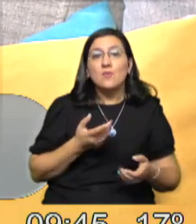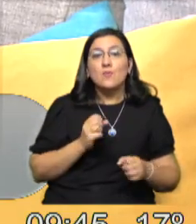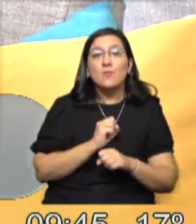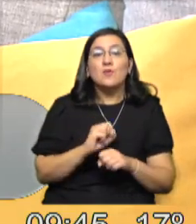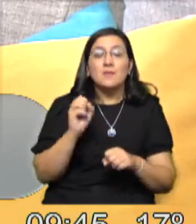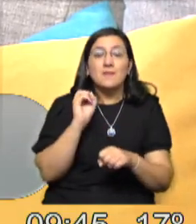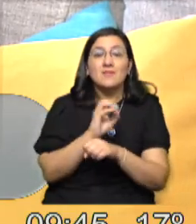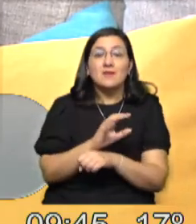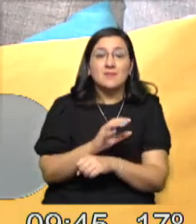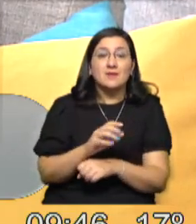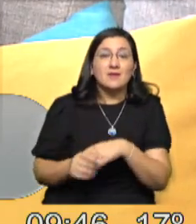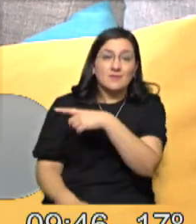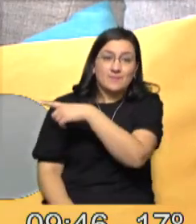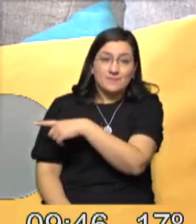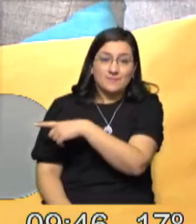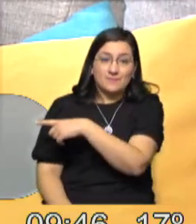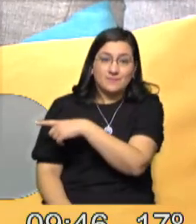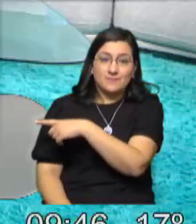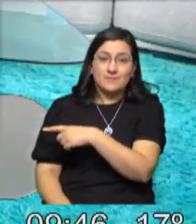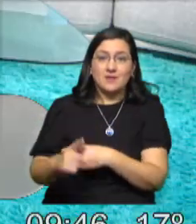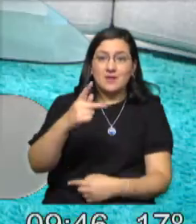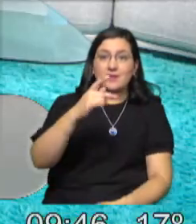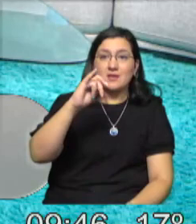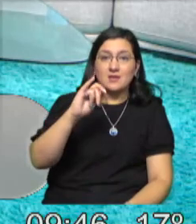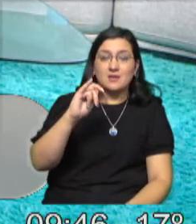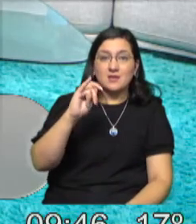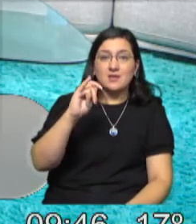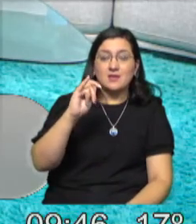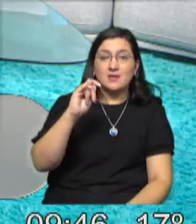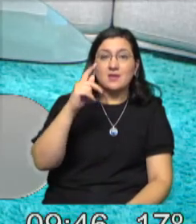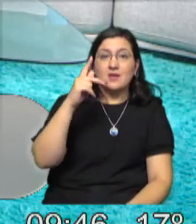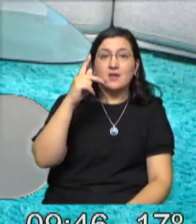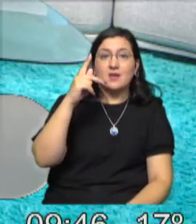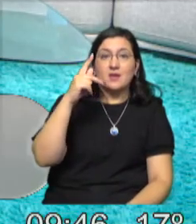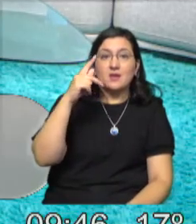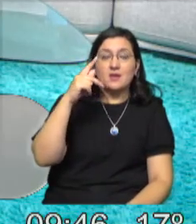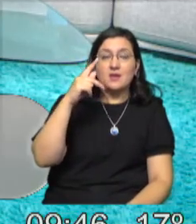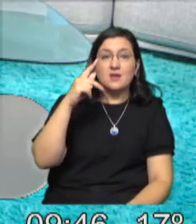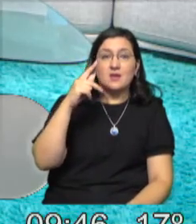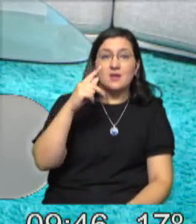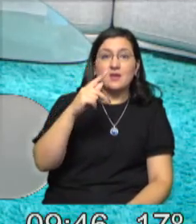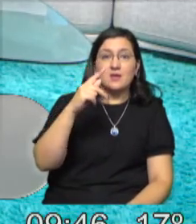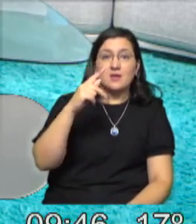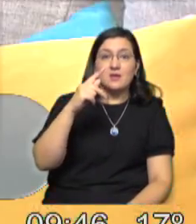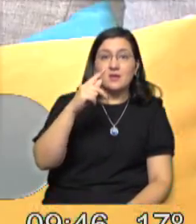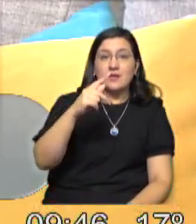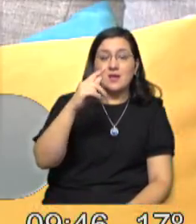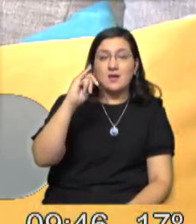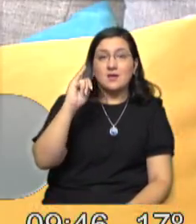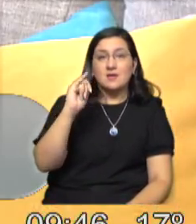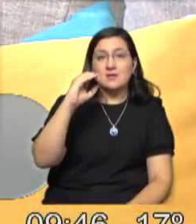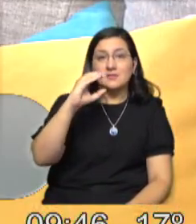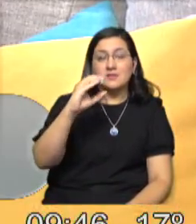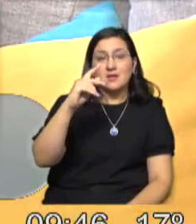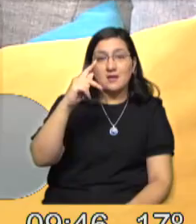Kick English, que estoy en Instagram. Despacio. ¿Sí? ¿Cómo? Kick English. Kit English. Kick. De patear, exacto. Kick English. K-I-C-K